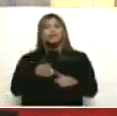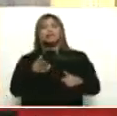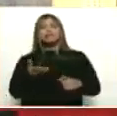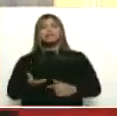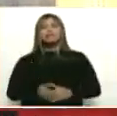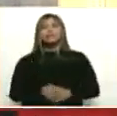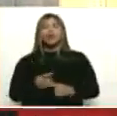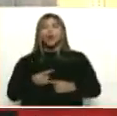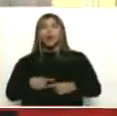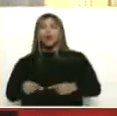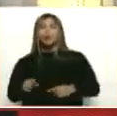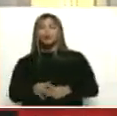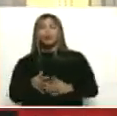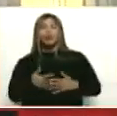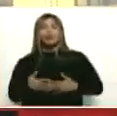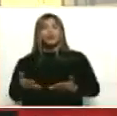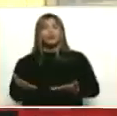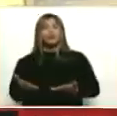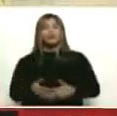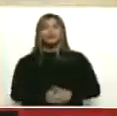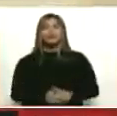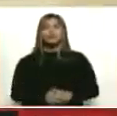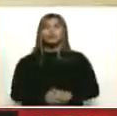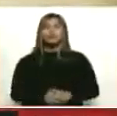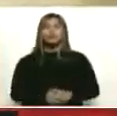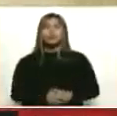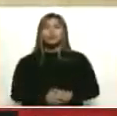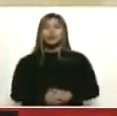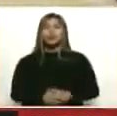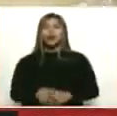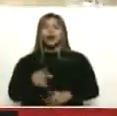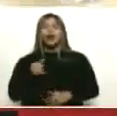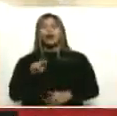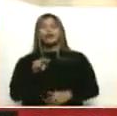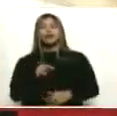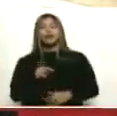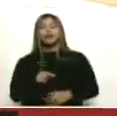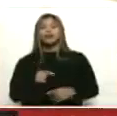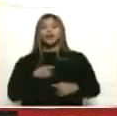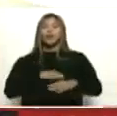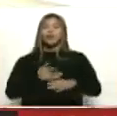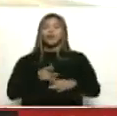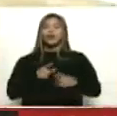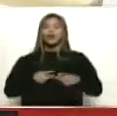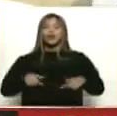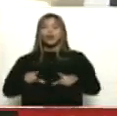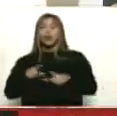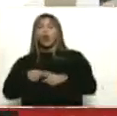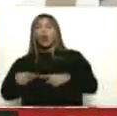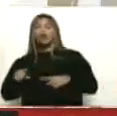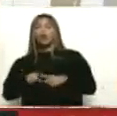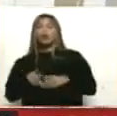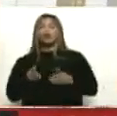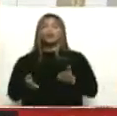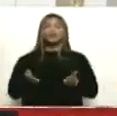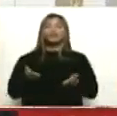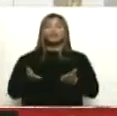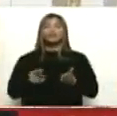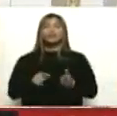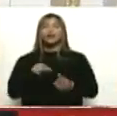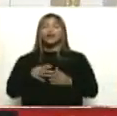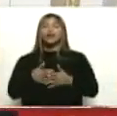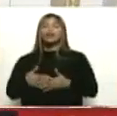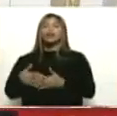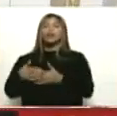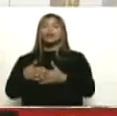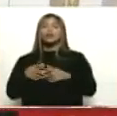o en otras latitudes que no son Estados Unidos? Tiene efectos extraterritoriales por la posición de ventaja que tiene Estados Unidos